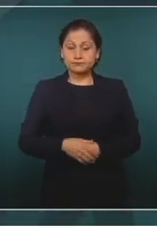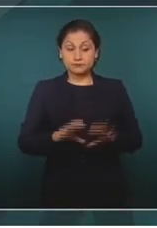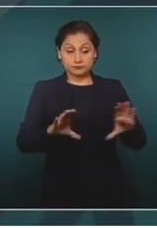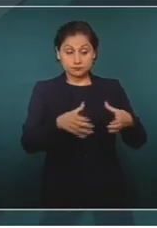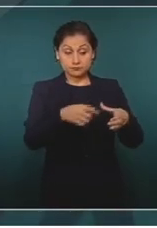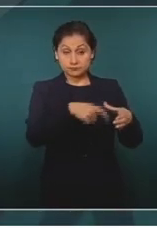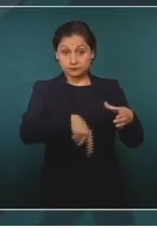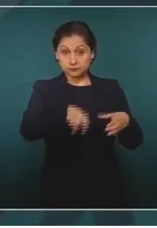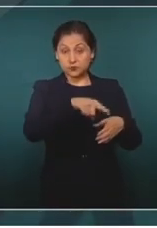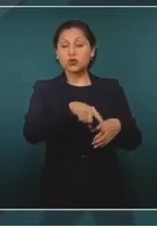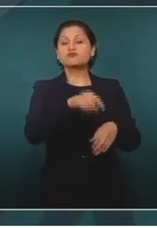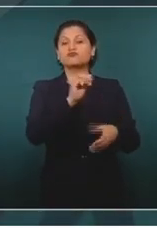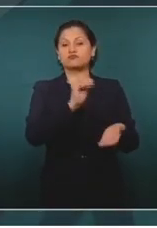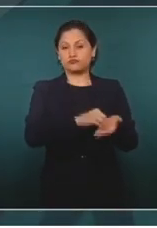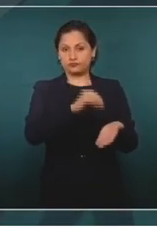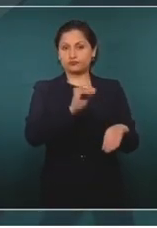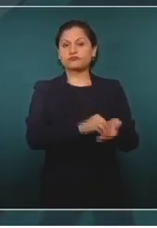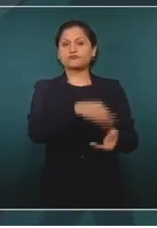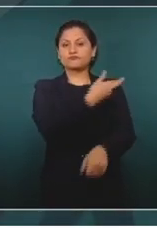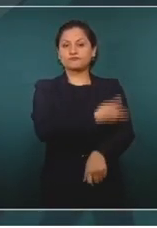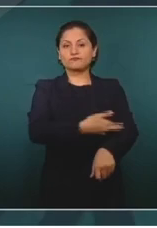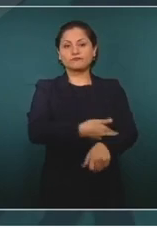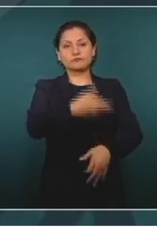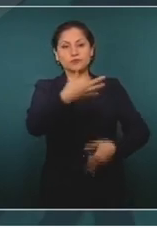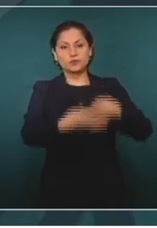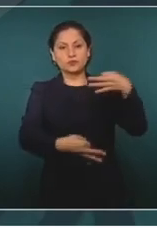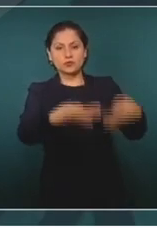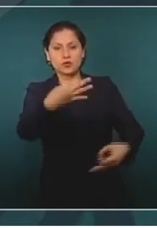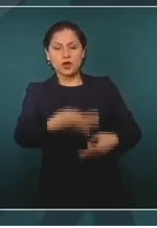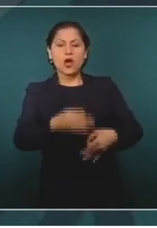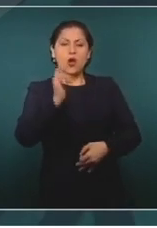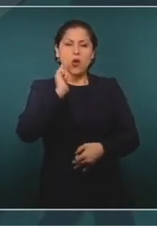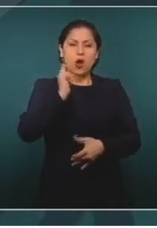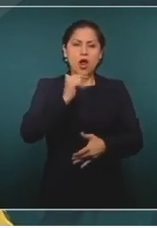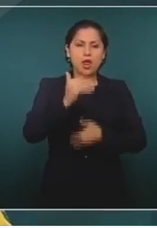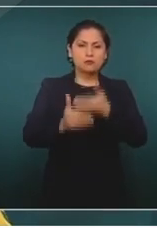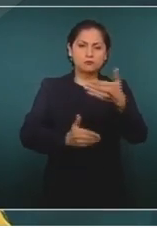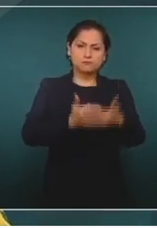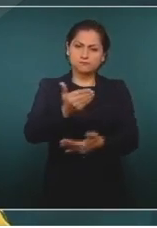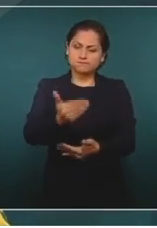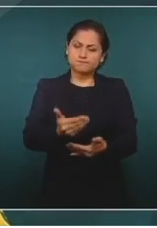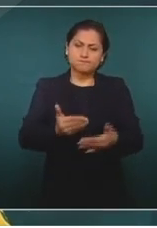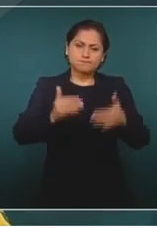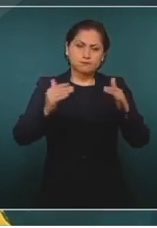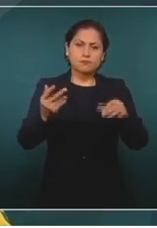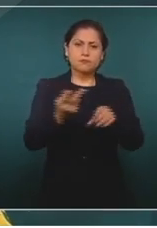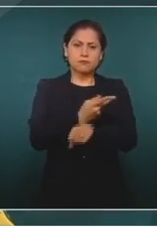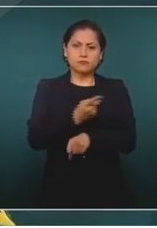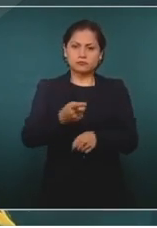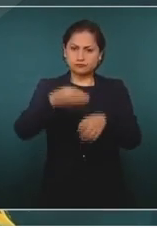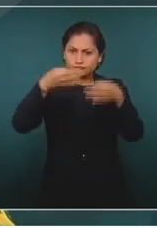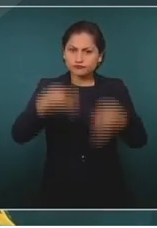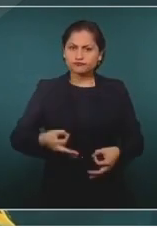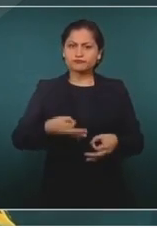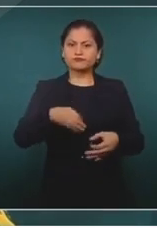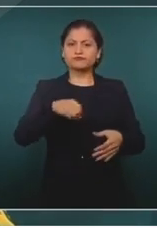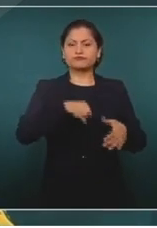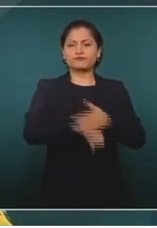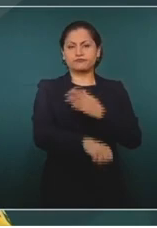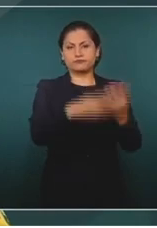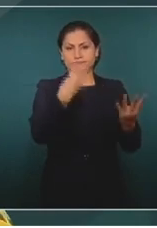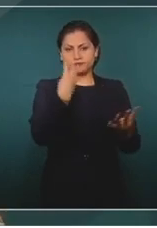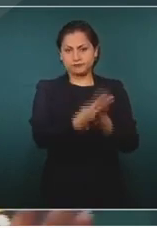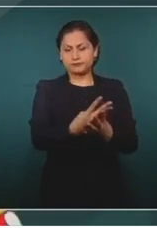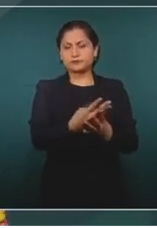el proceso, esperemos que todo se llegue a su éxito y se logre la detención formal,